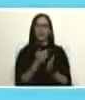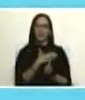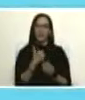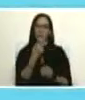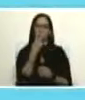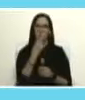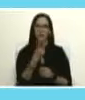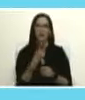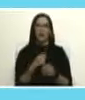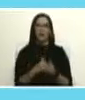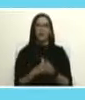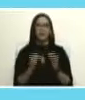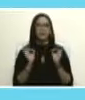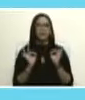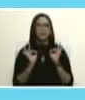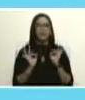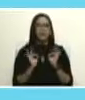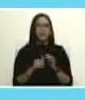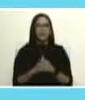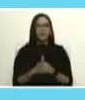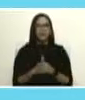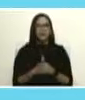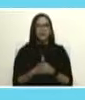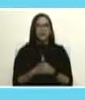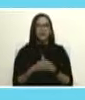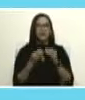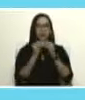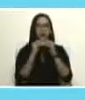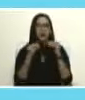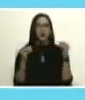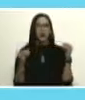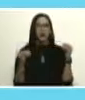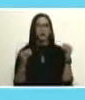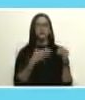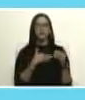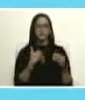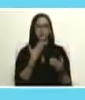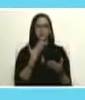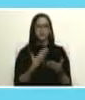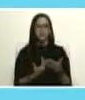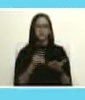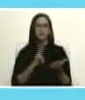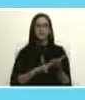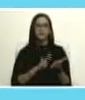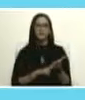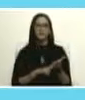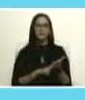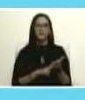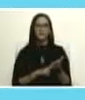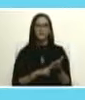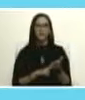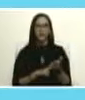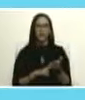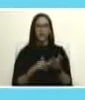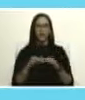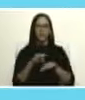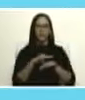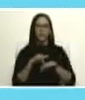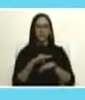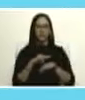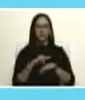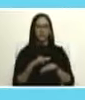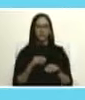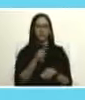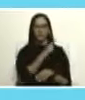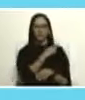ver. Precisamente, la han arreglado. Quiero agradecer de verdad al ministro general